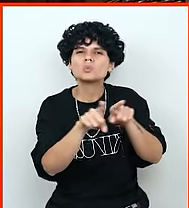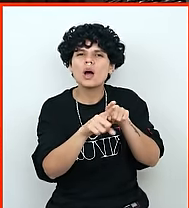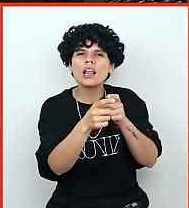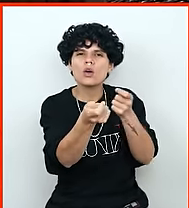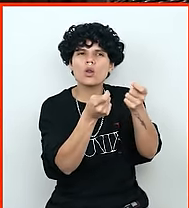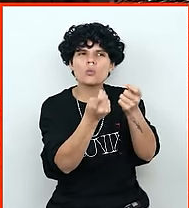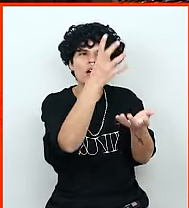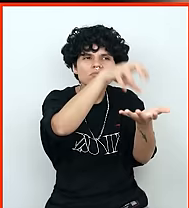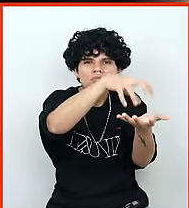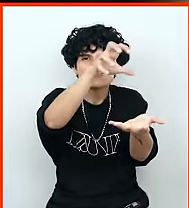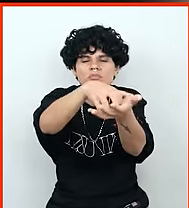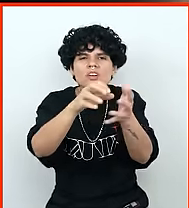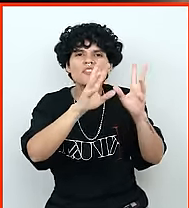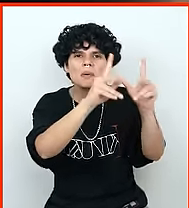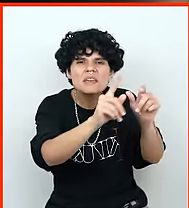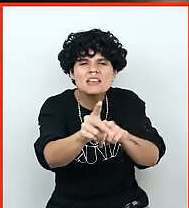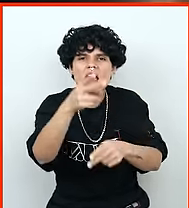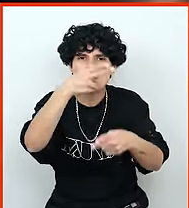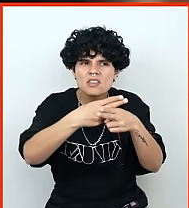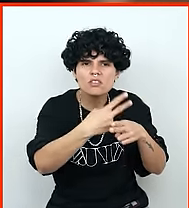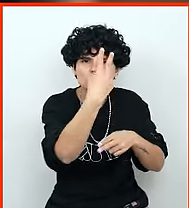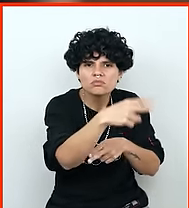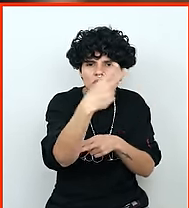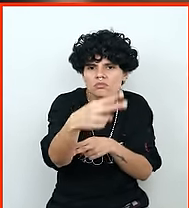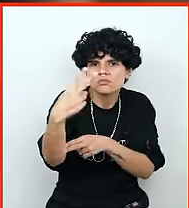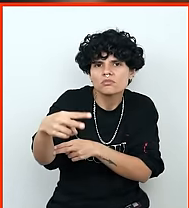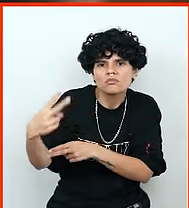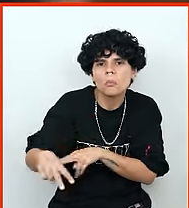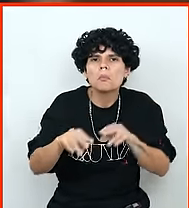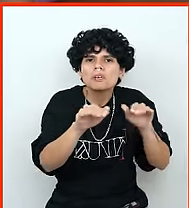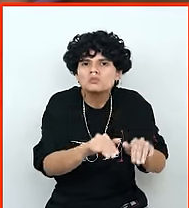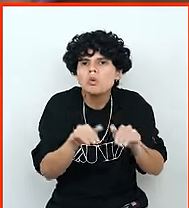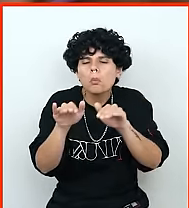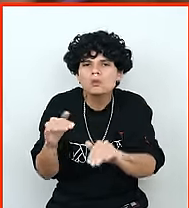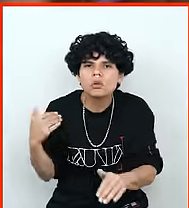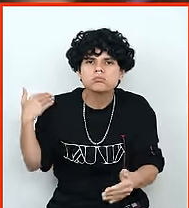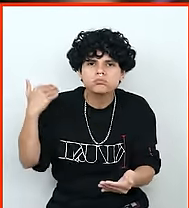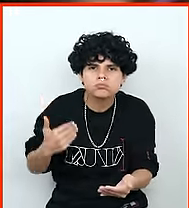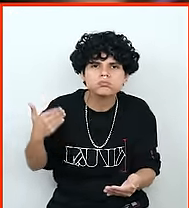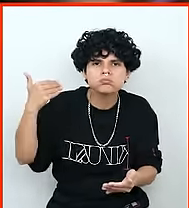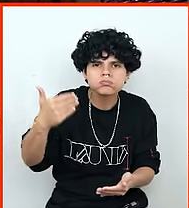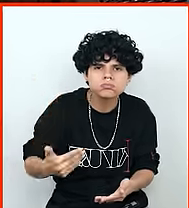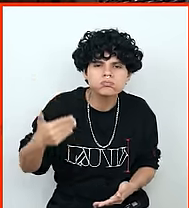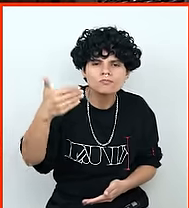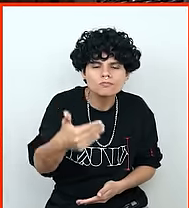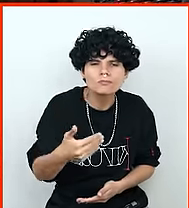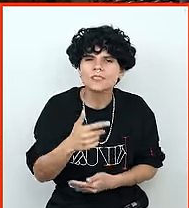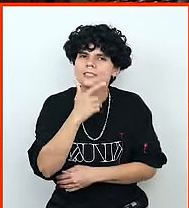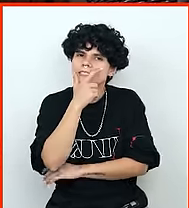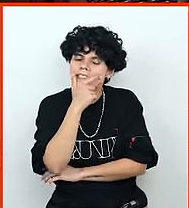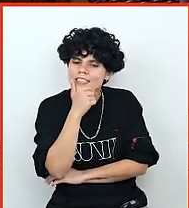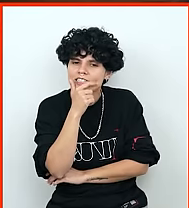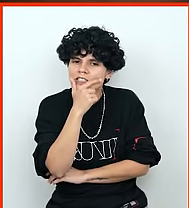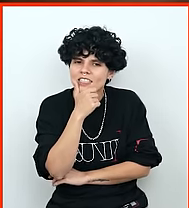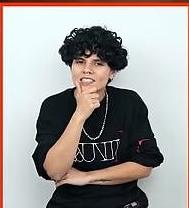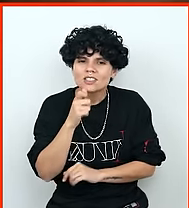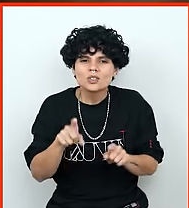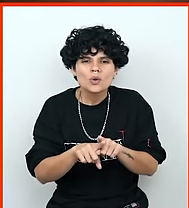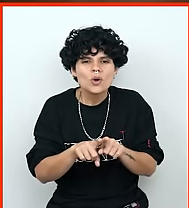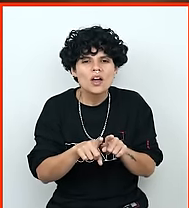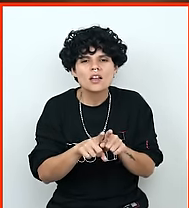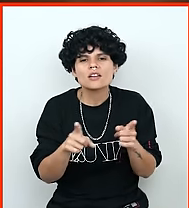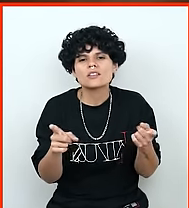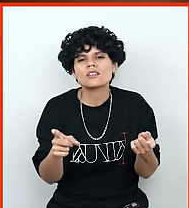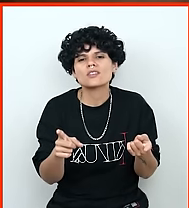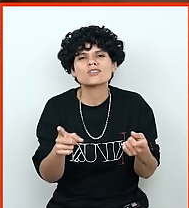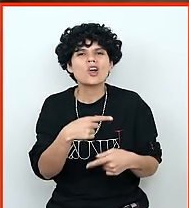grupos económicos y quizás los apellidos y ciertas castas, siempre van a ser como más o menos los mismos que se mantengan. Y generalmente, no sé, pues,